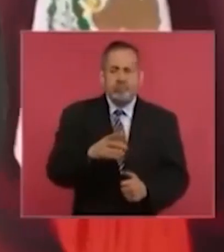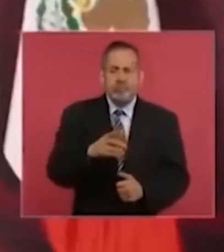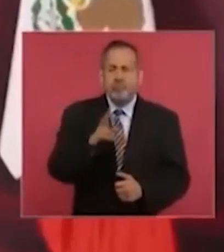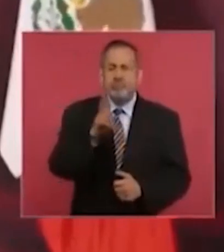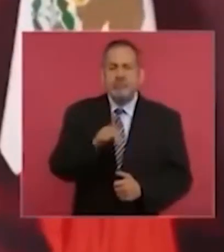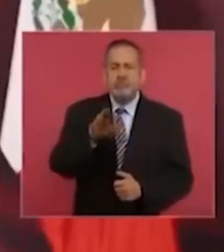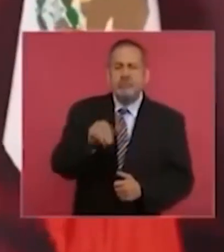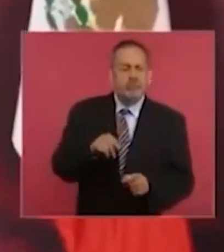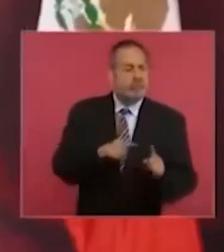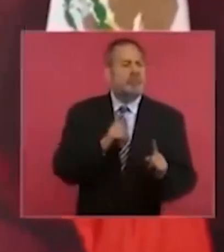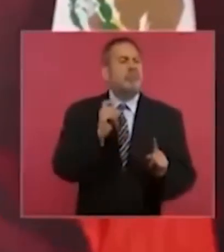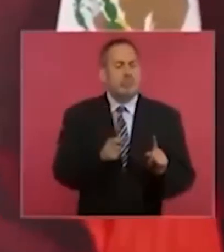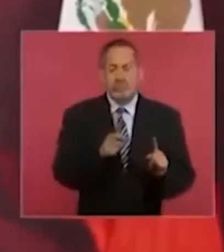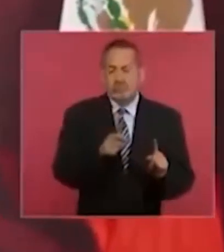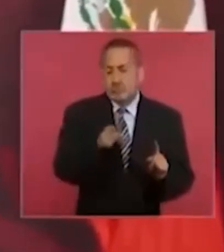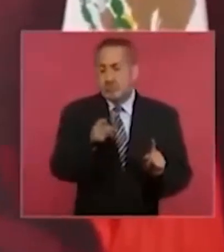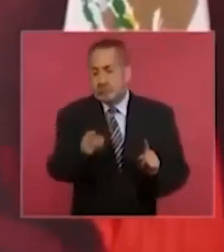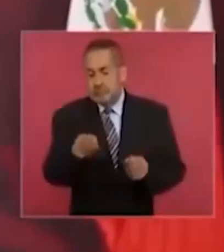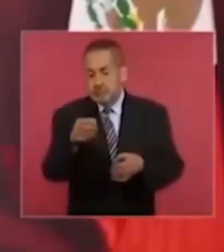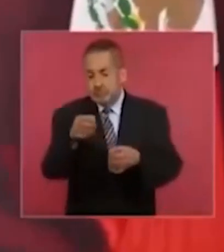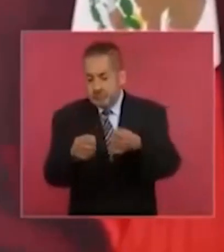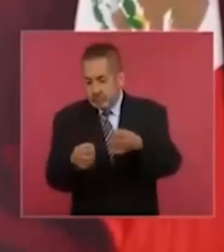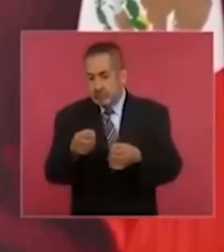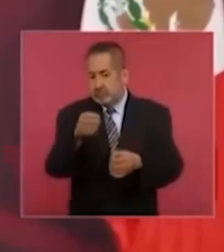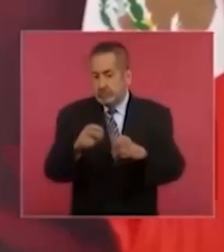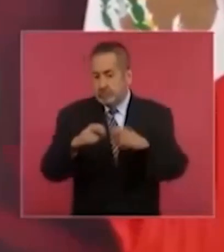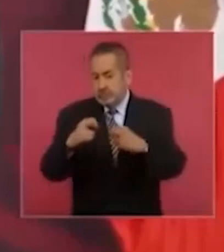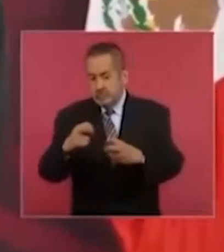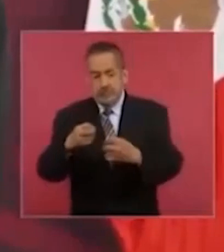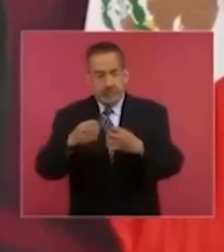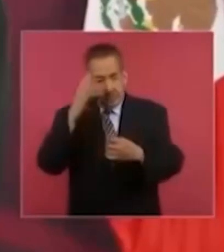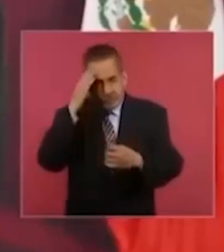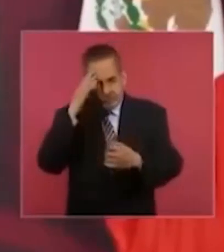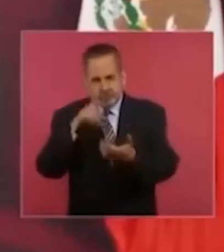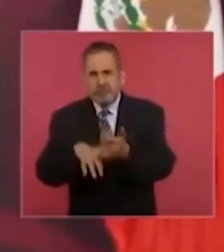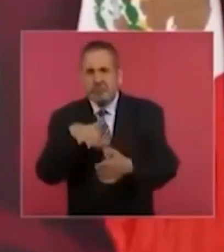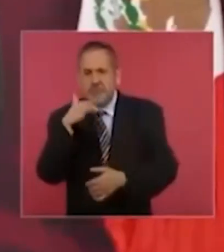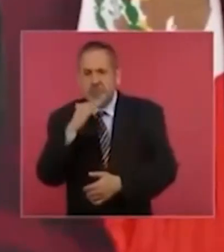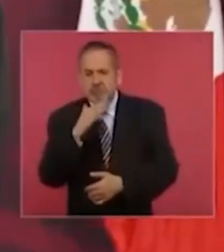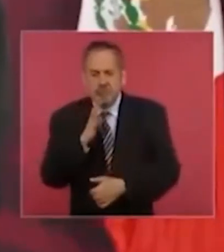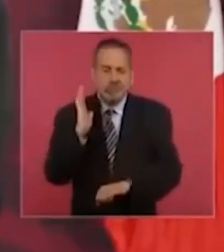se castiga a jueces, ni magistrados, ni a ministros por corrupción?